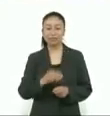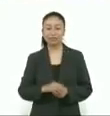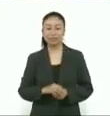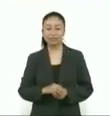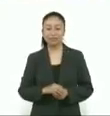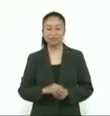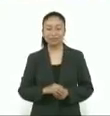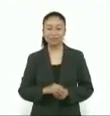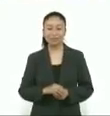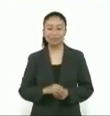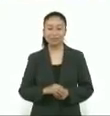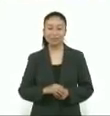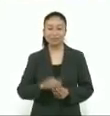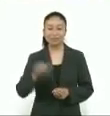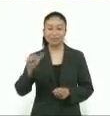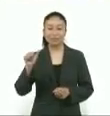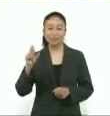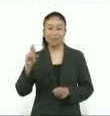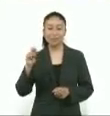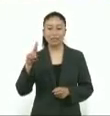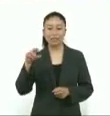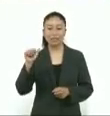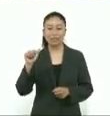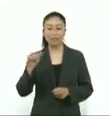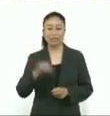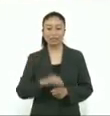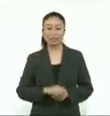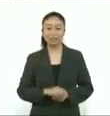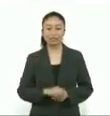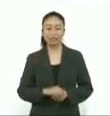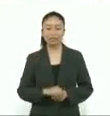Ariadna Montiel Reyes.